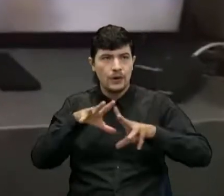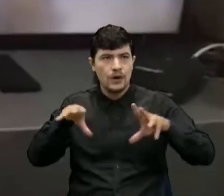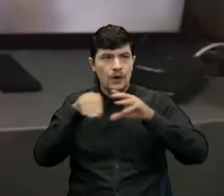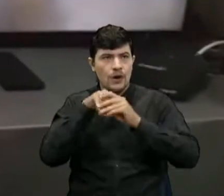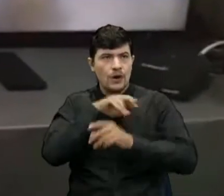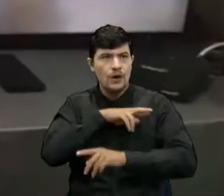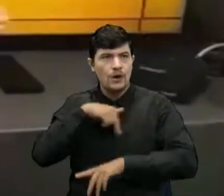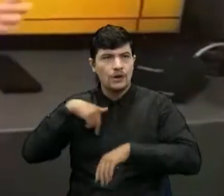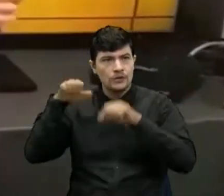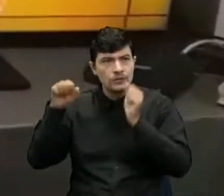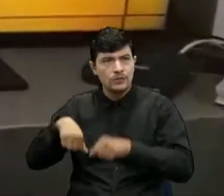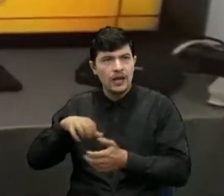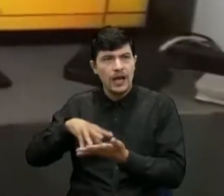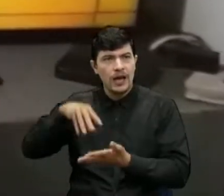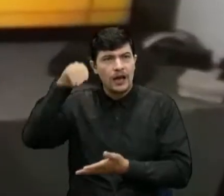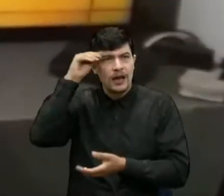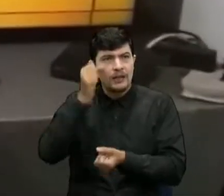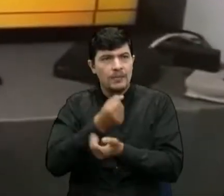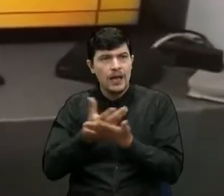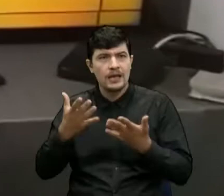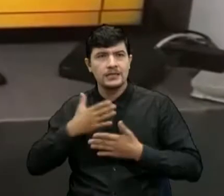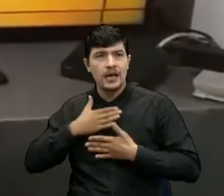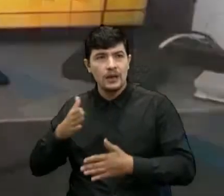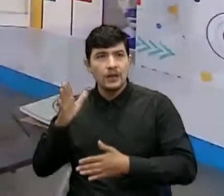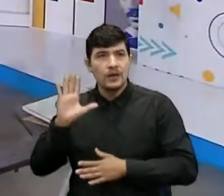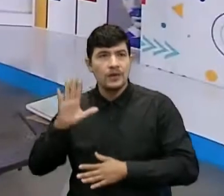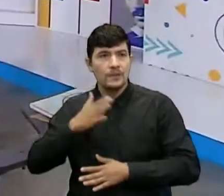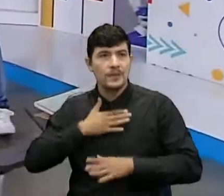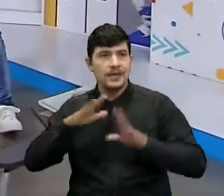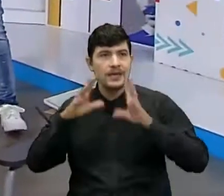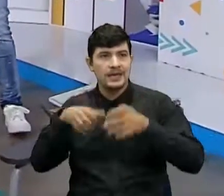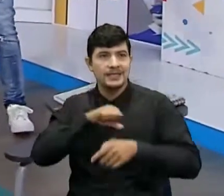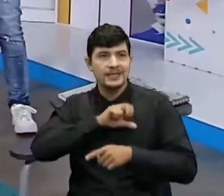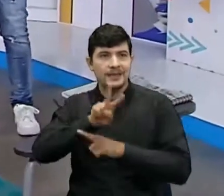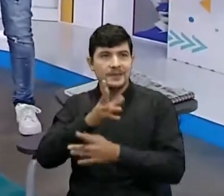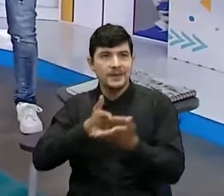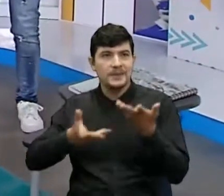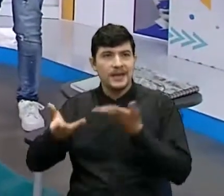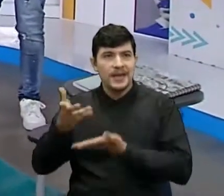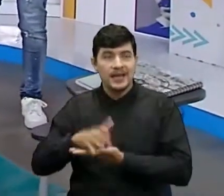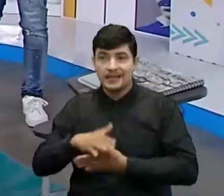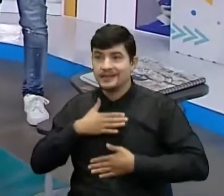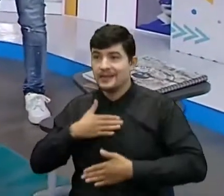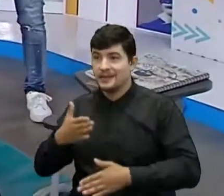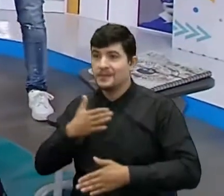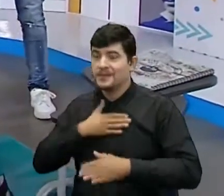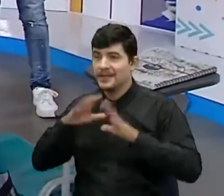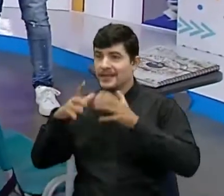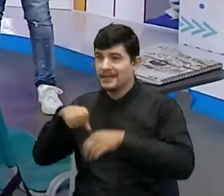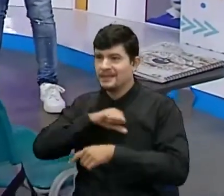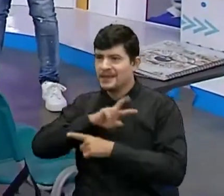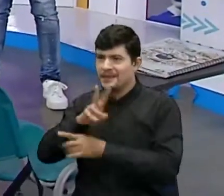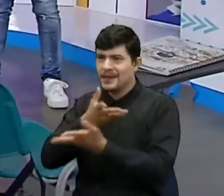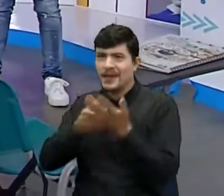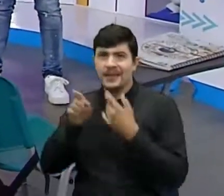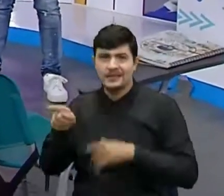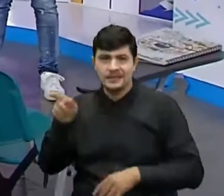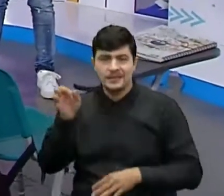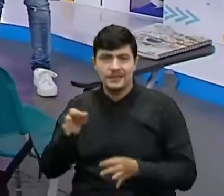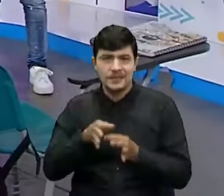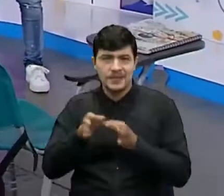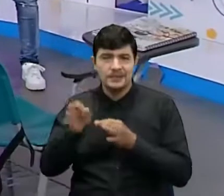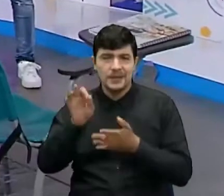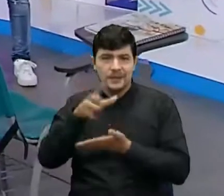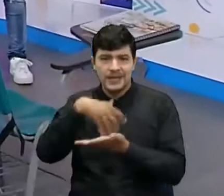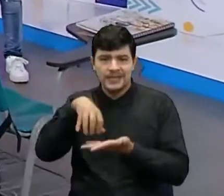Aprender más Un saludo Para mi clase Mi parche Un saludo Para mi clase Mi parche Javier Cortés Desde Villa del Rosario